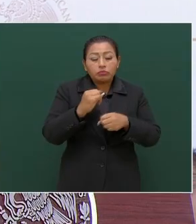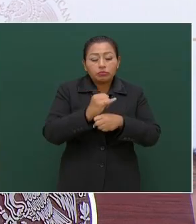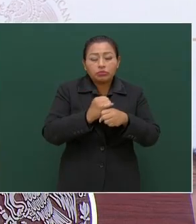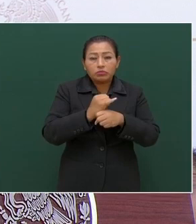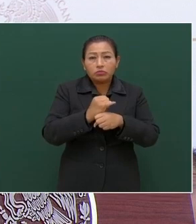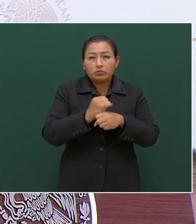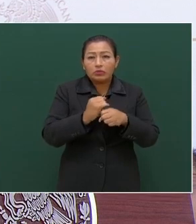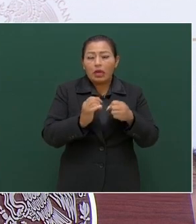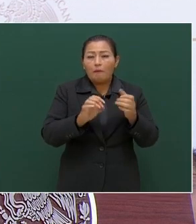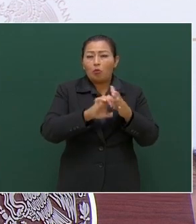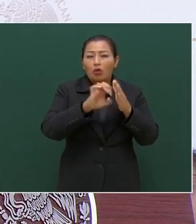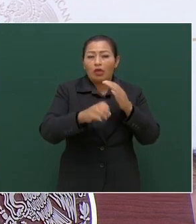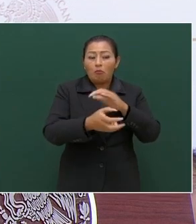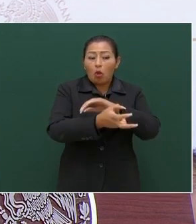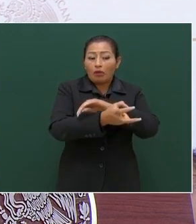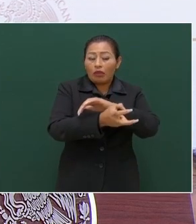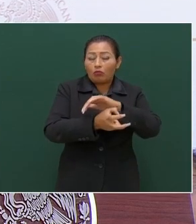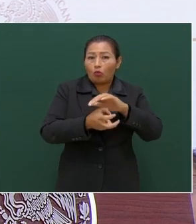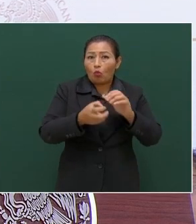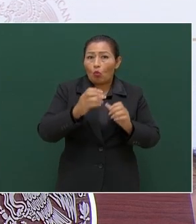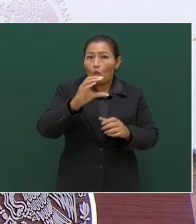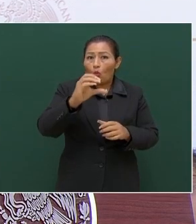el problema de la corrupción,